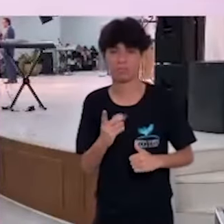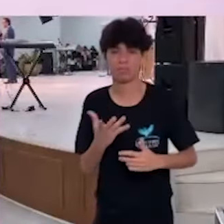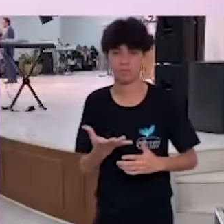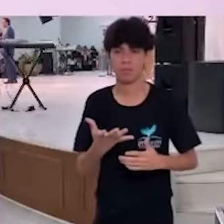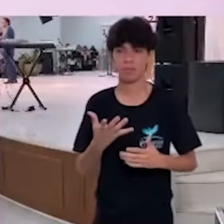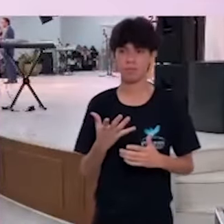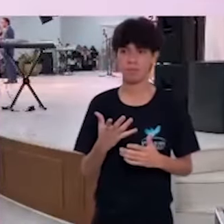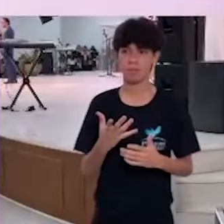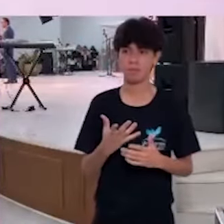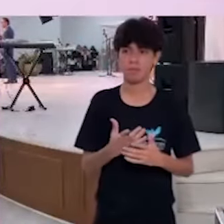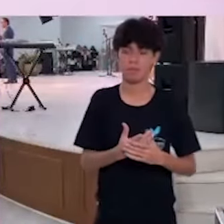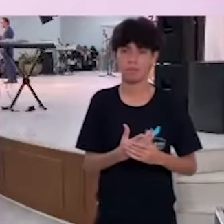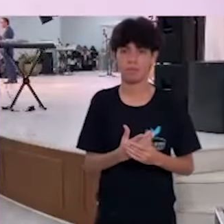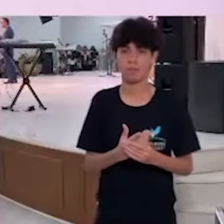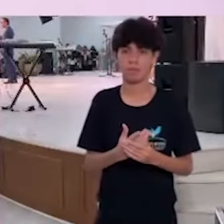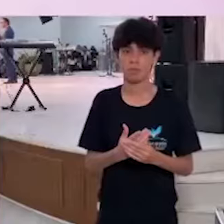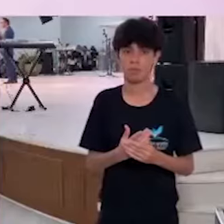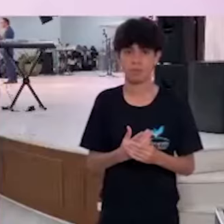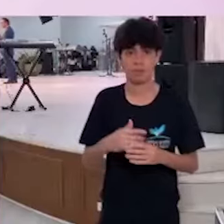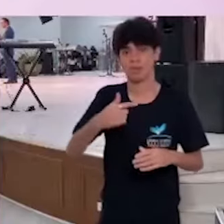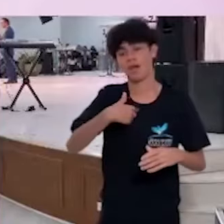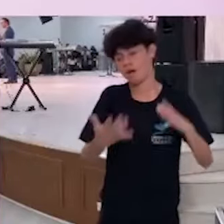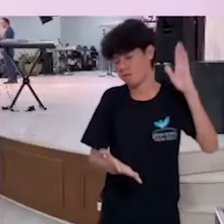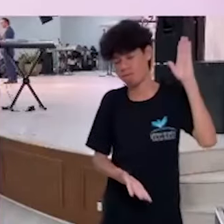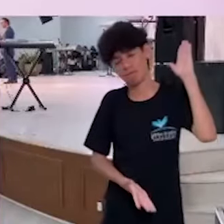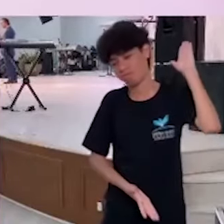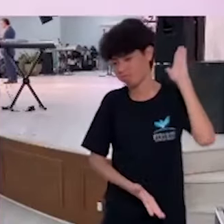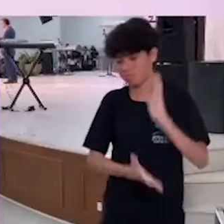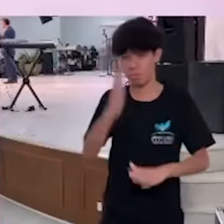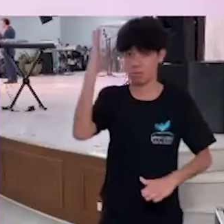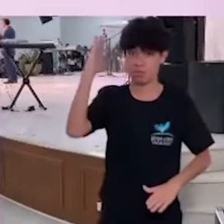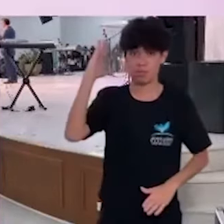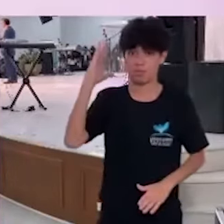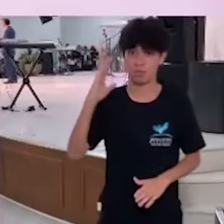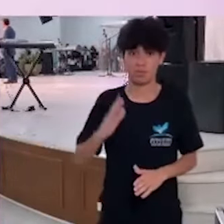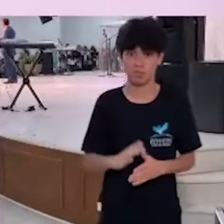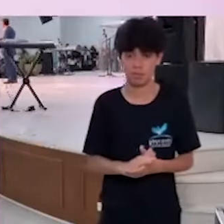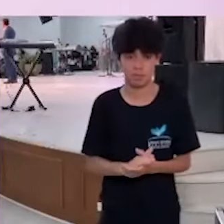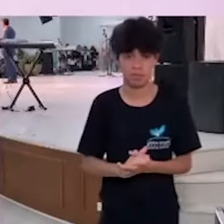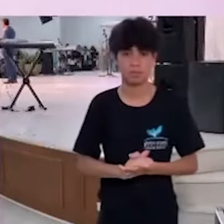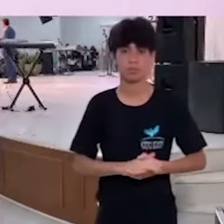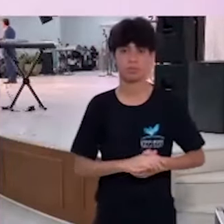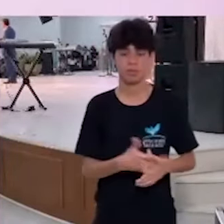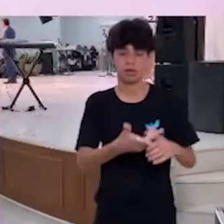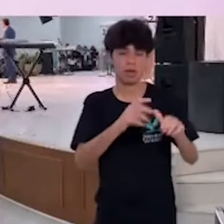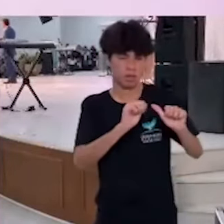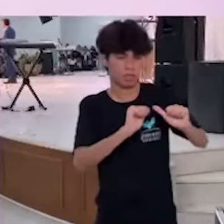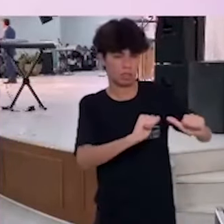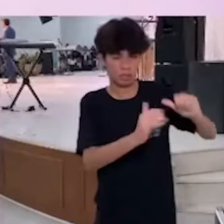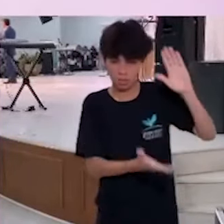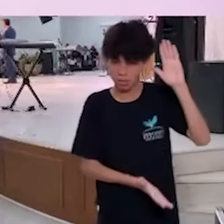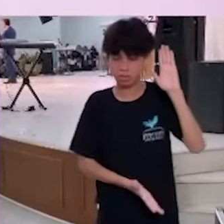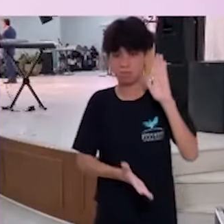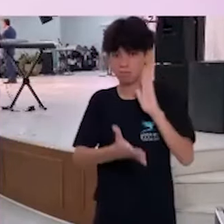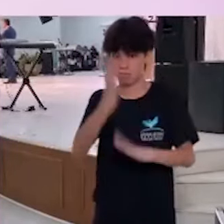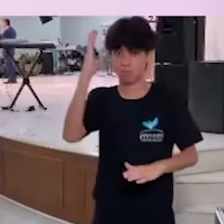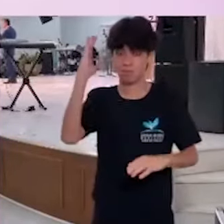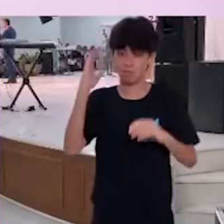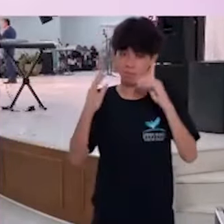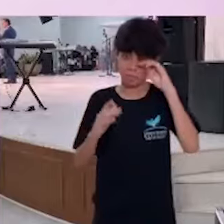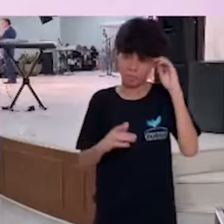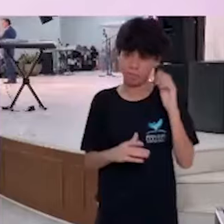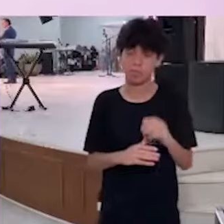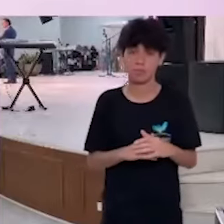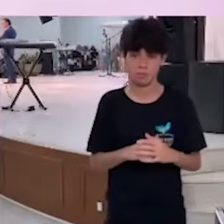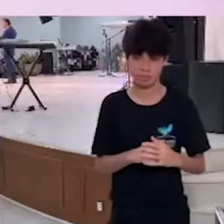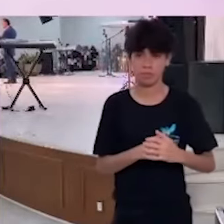dicho de aquí es mejor aquí corrió que aquí quedó, pues yo creo que ahí nació con José, ¿verdad? Porque él salió corriendo,